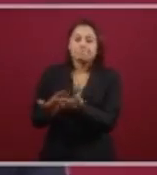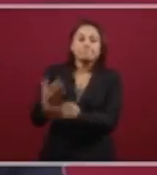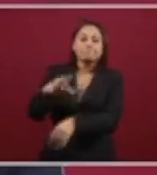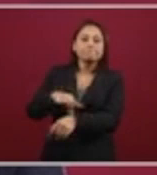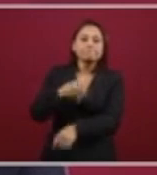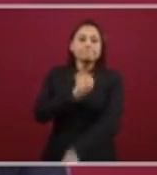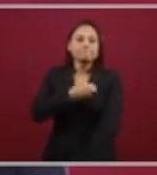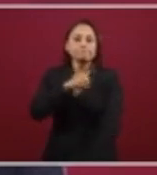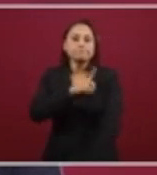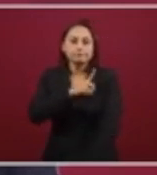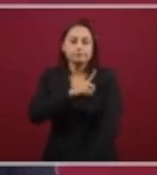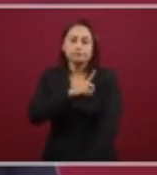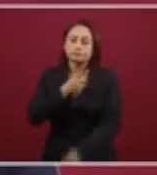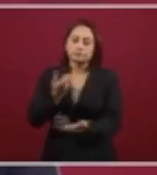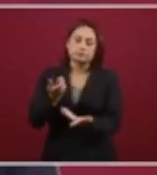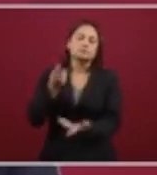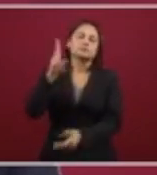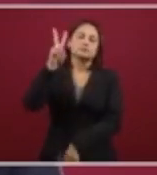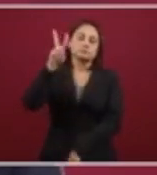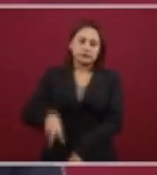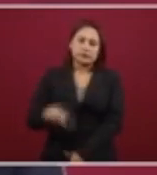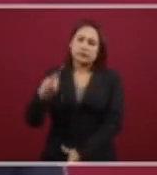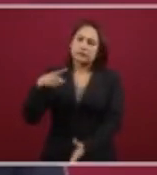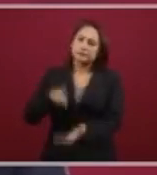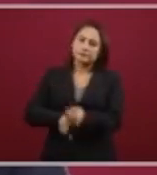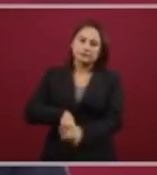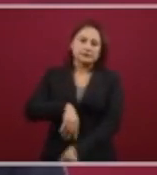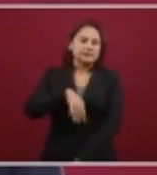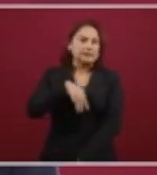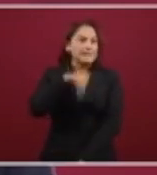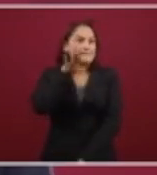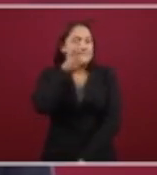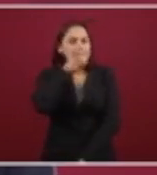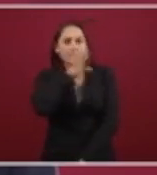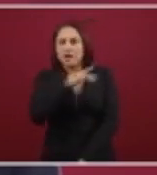Es malo el servicio médico, la atención